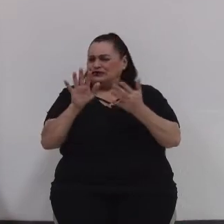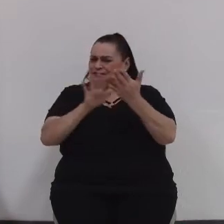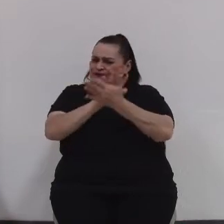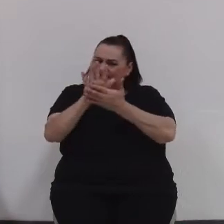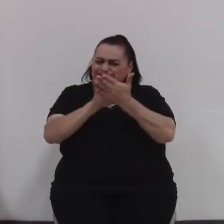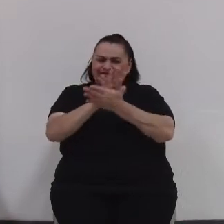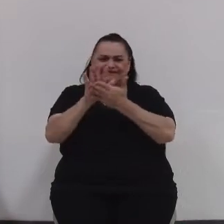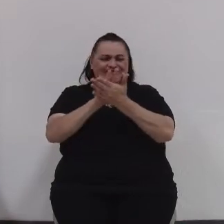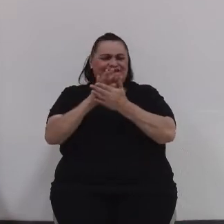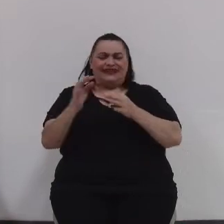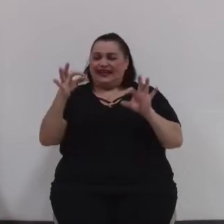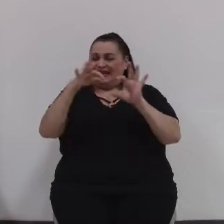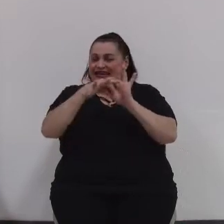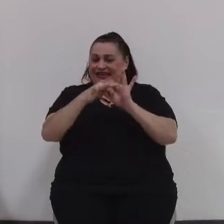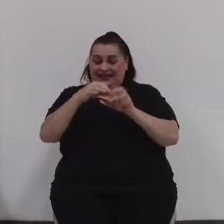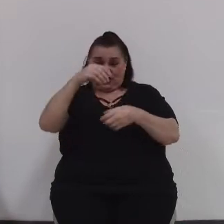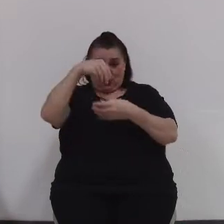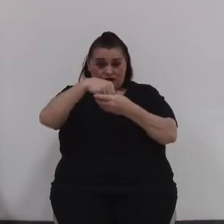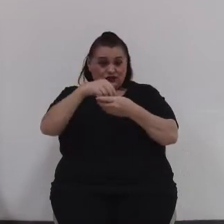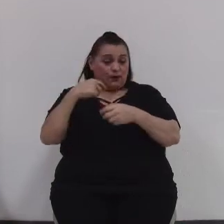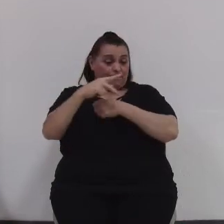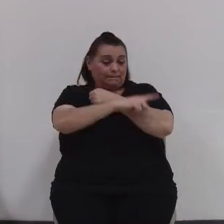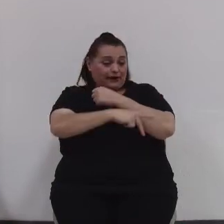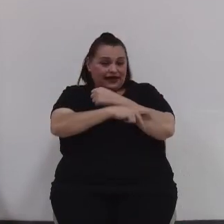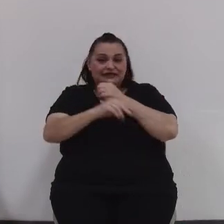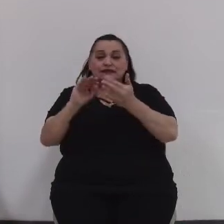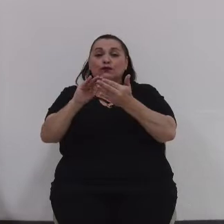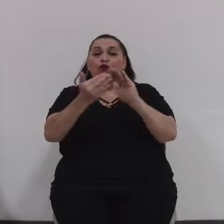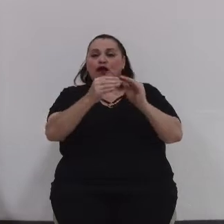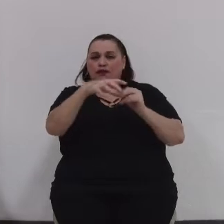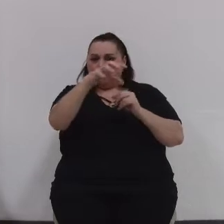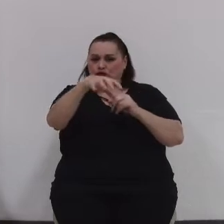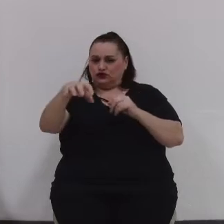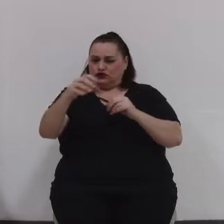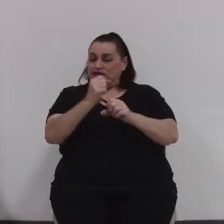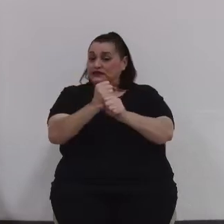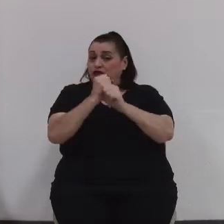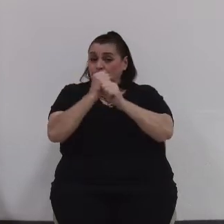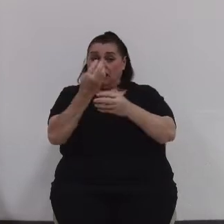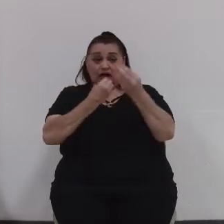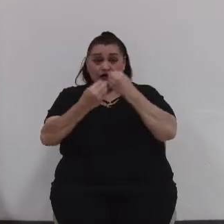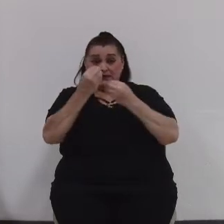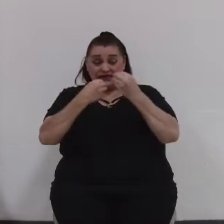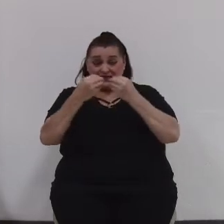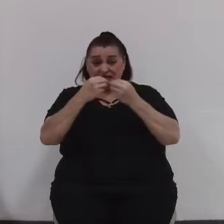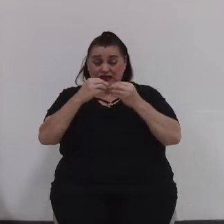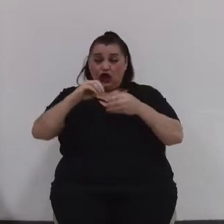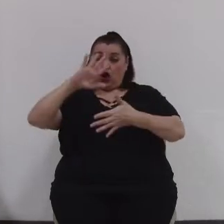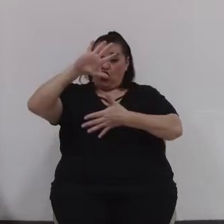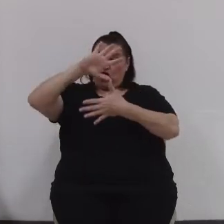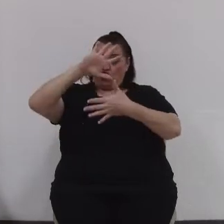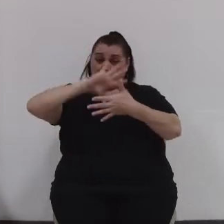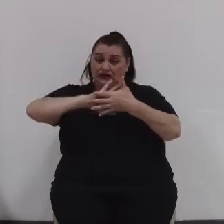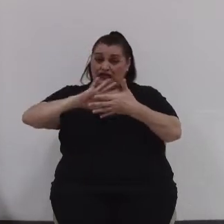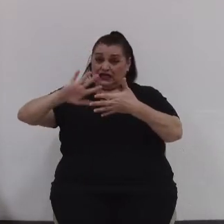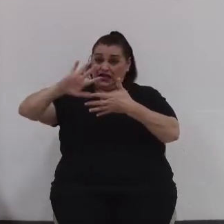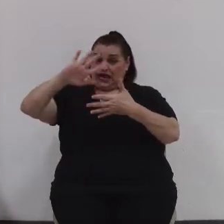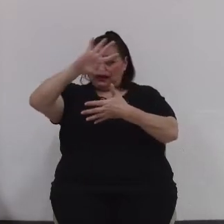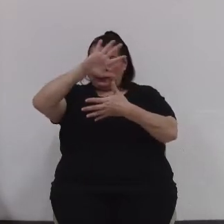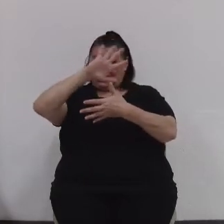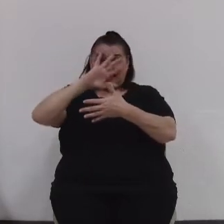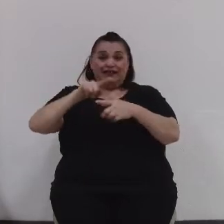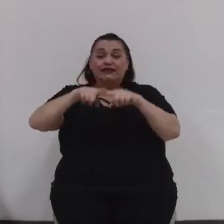dramática interconexión entre los países y pueblos. Por ejemplo, la seguridad alimenticia de un continente depende ahora de que puedan zarpar